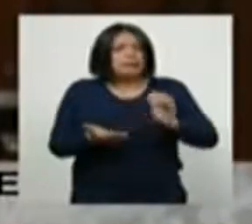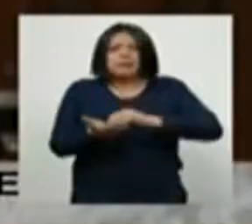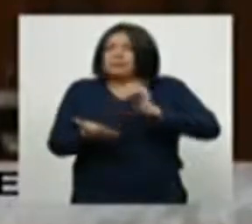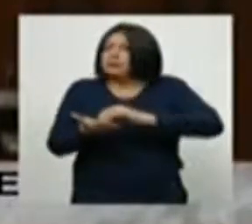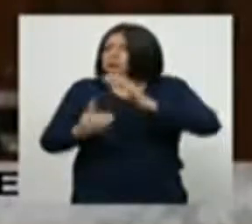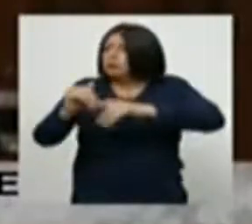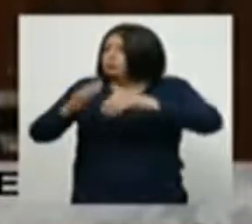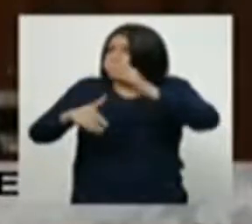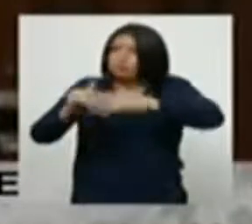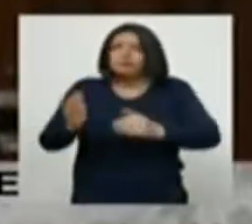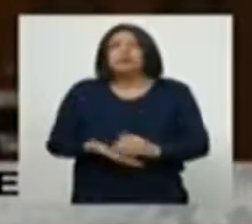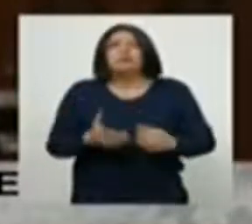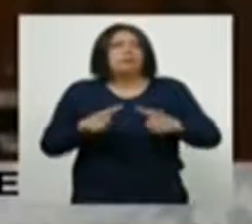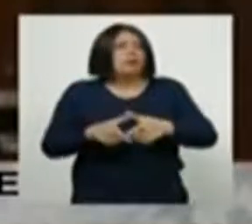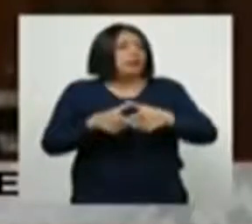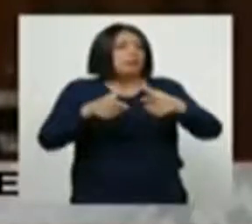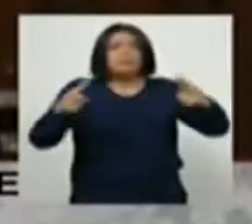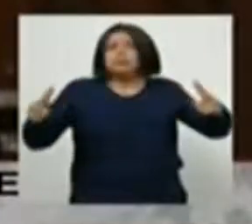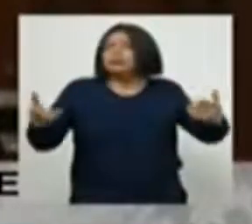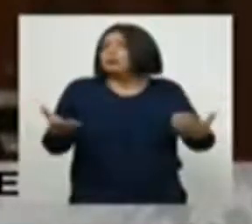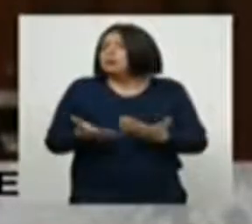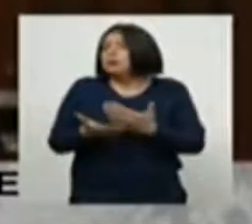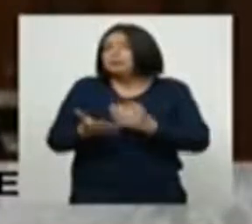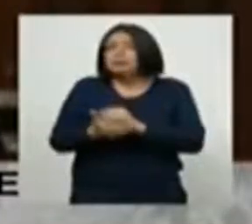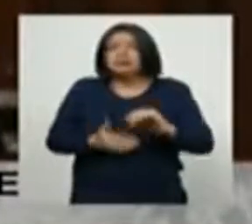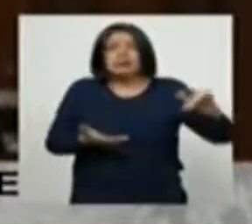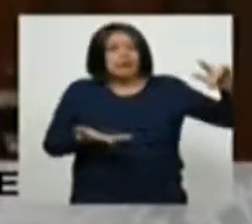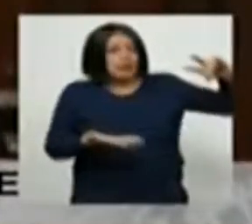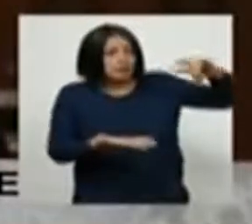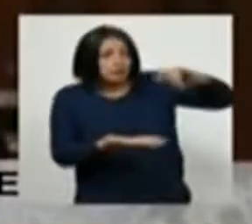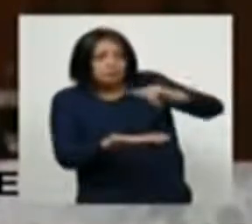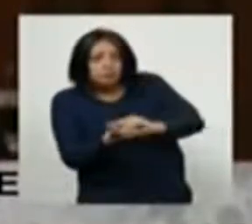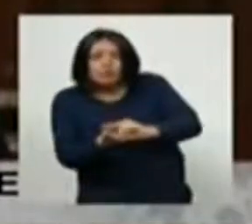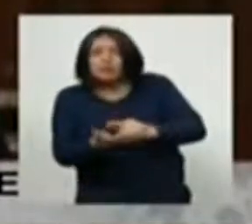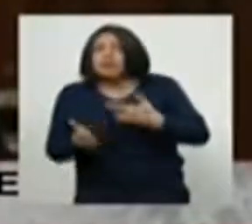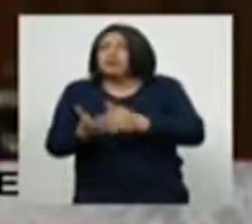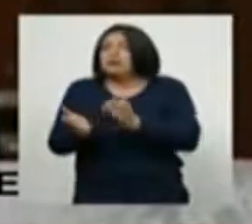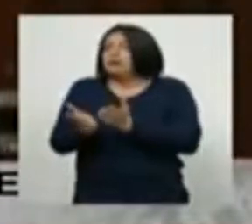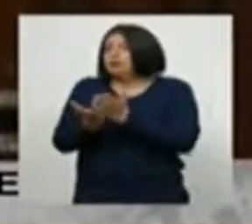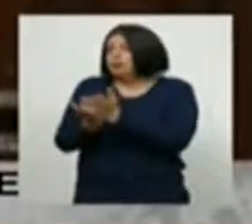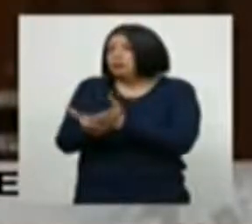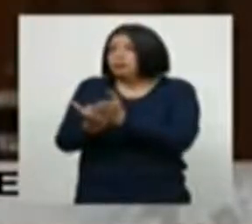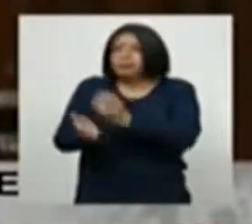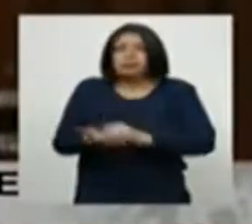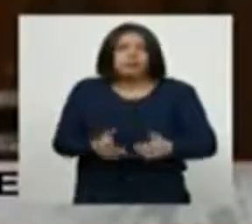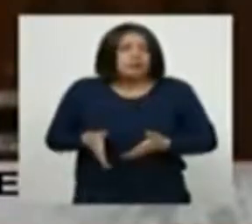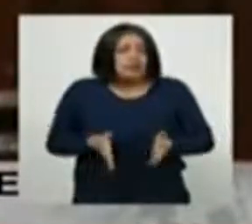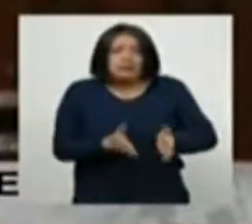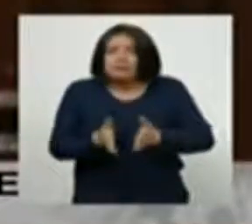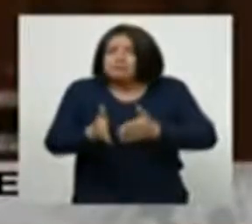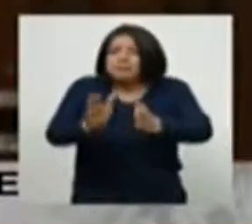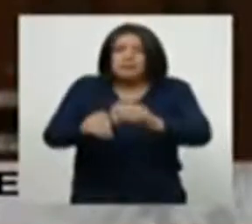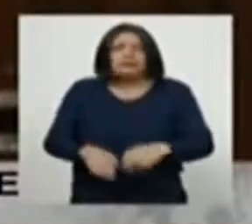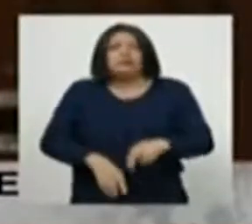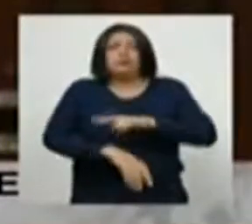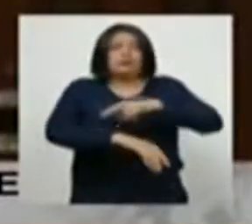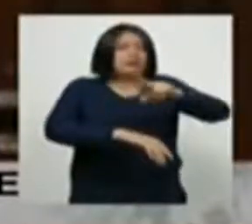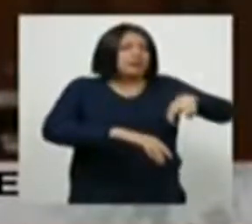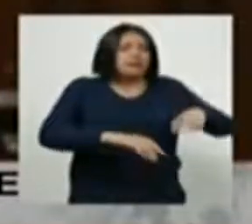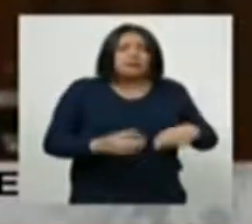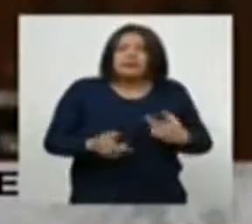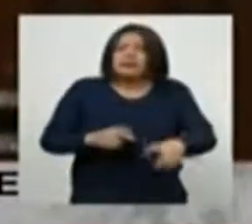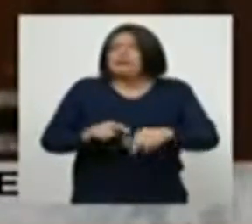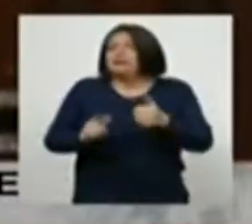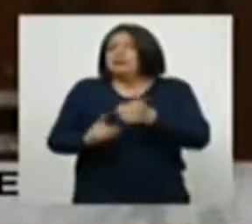construcción, ampliación y modernización de aeropuertos, puertos, carreteras nacionales, regionales y